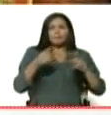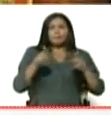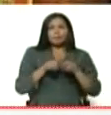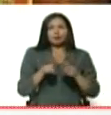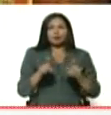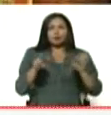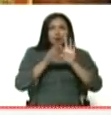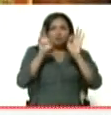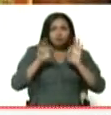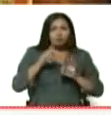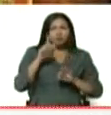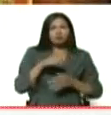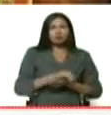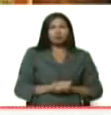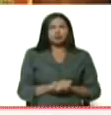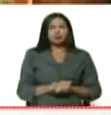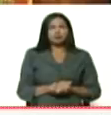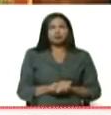para arriba.